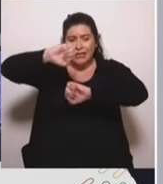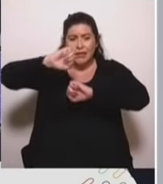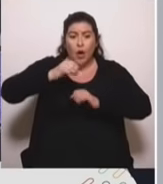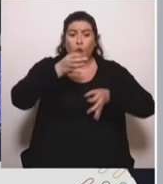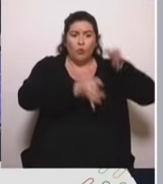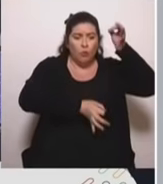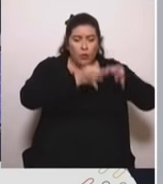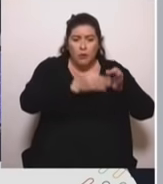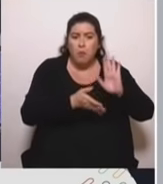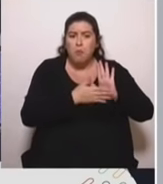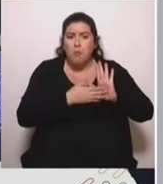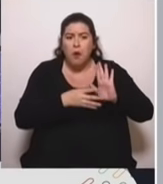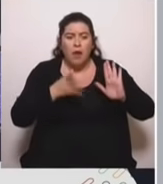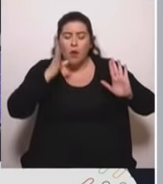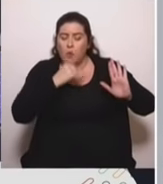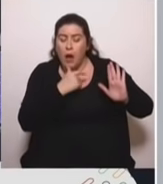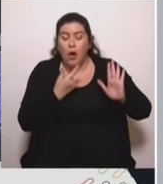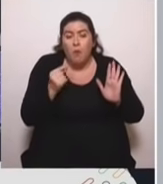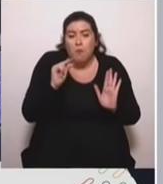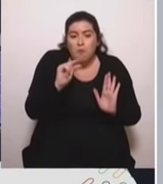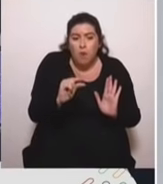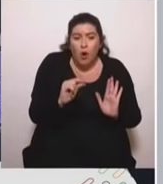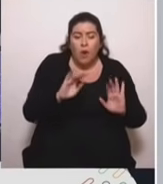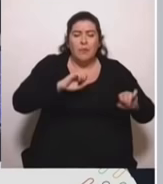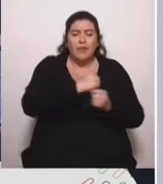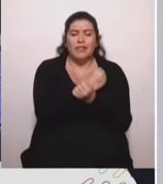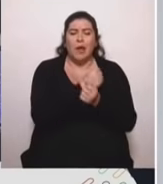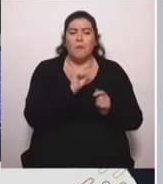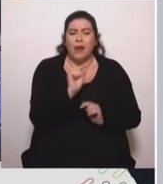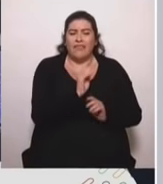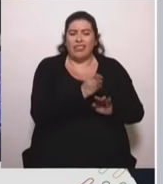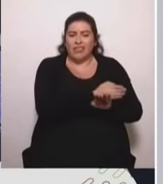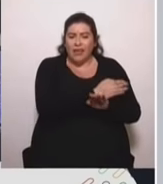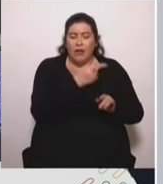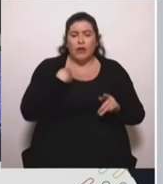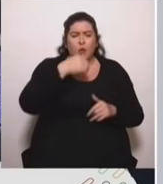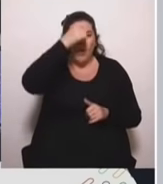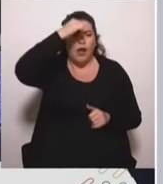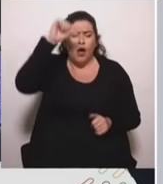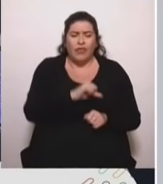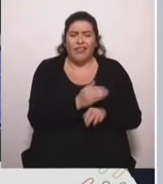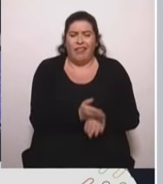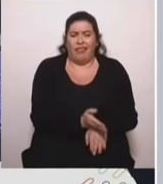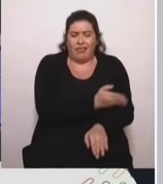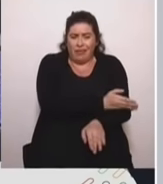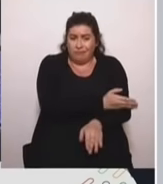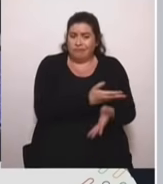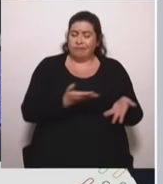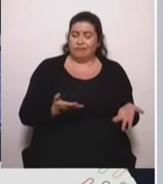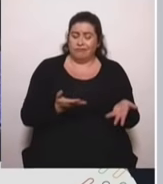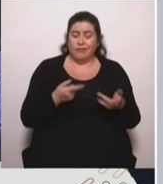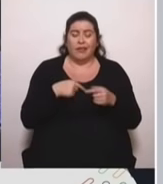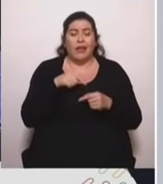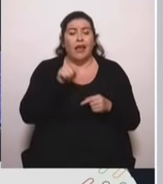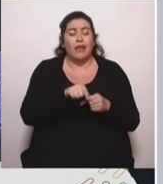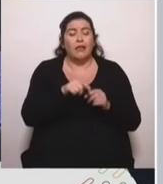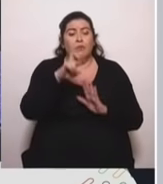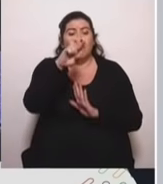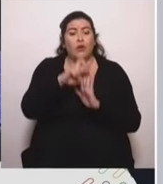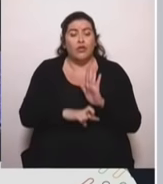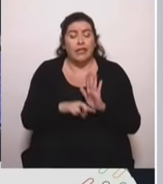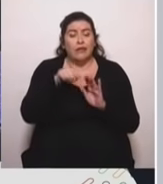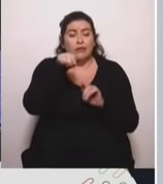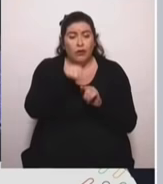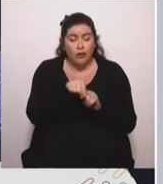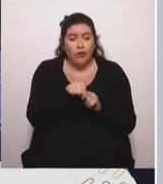cómo se desarrolló la votación, no la del día domingo, sino lo que vimos en el día de ayer, en que fue a mano alzada. Algunos decían